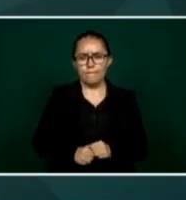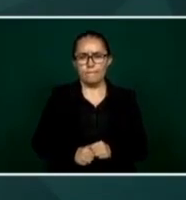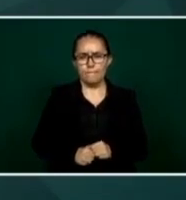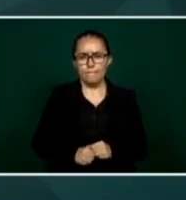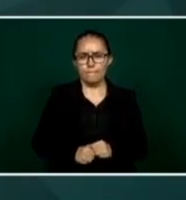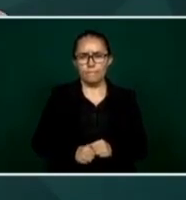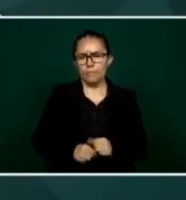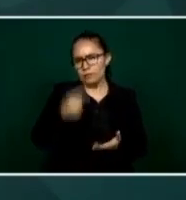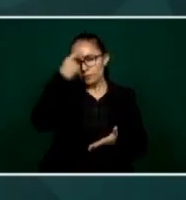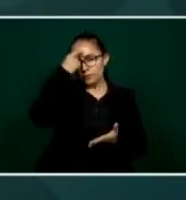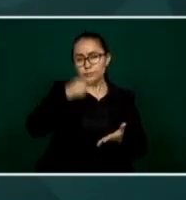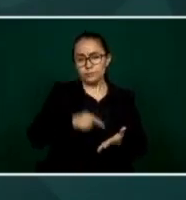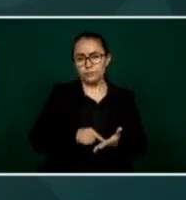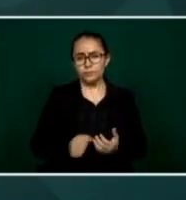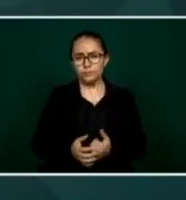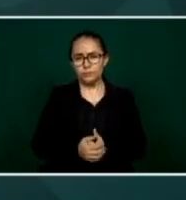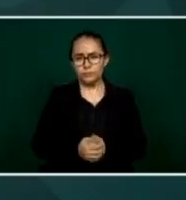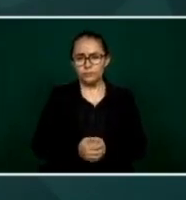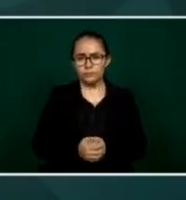Se pueden